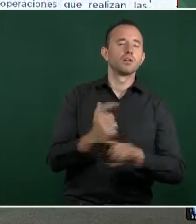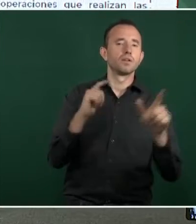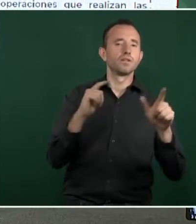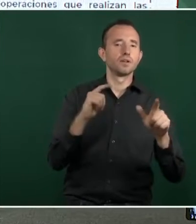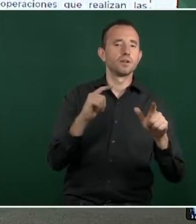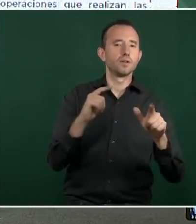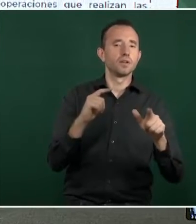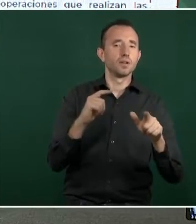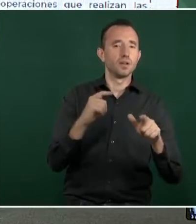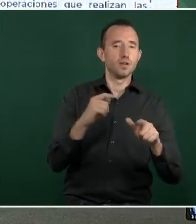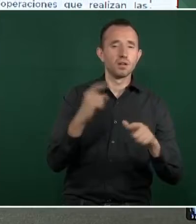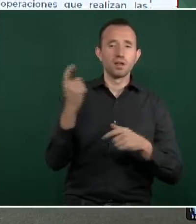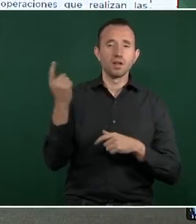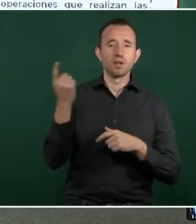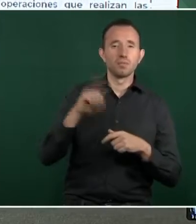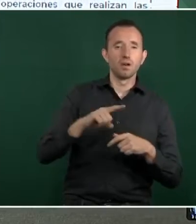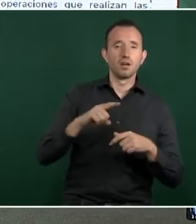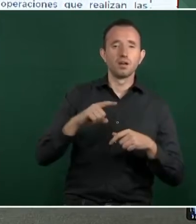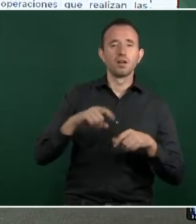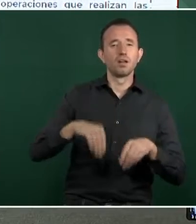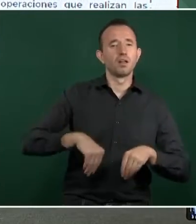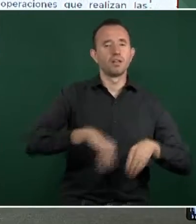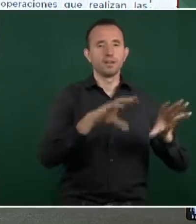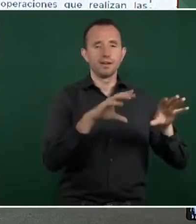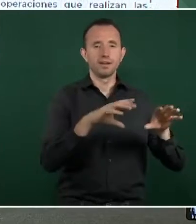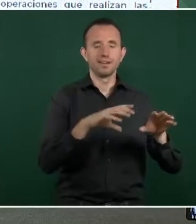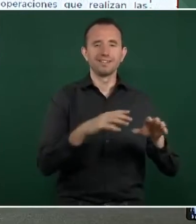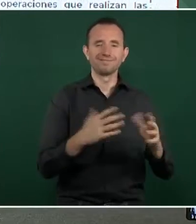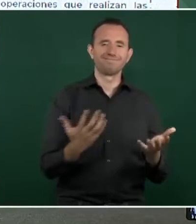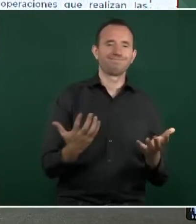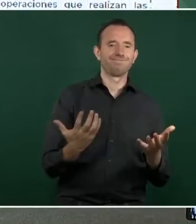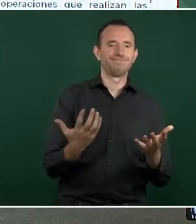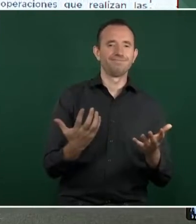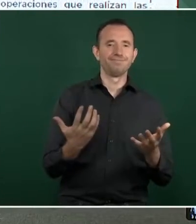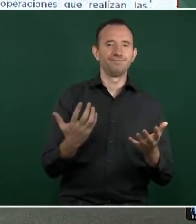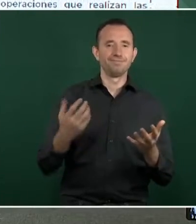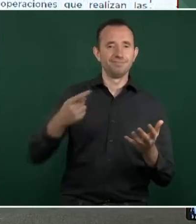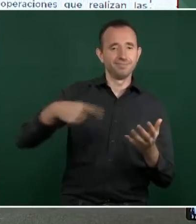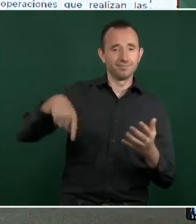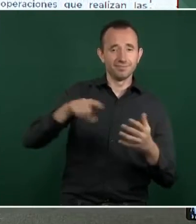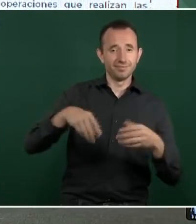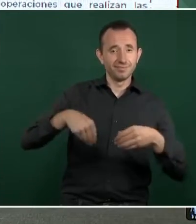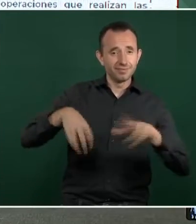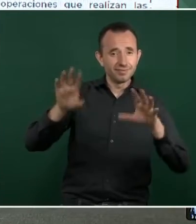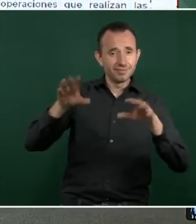Ustedes hagan su trabajo y nosotros nos hacemos cargo,